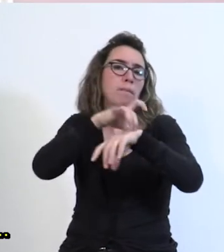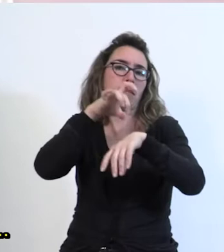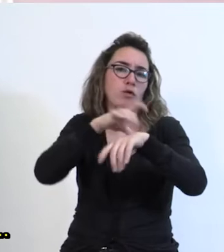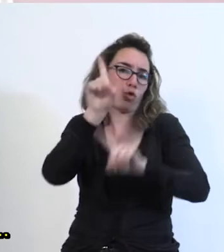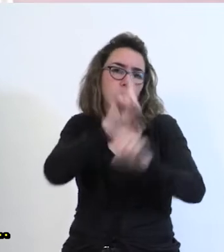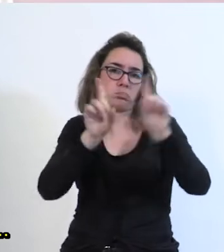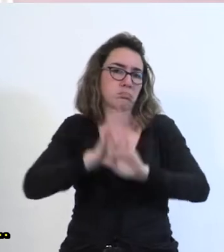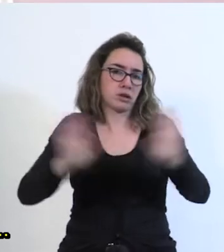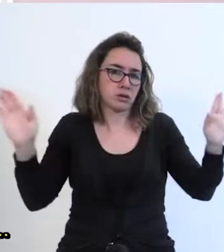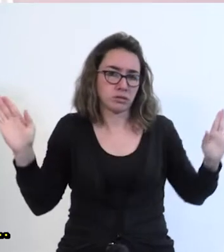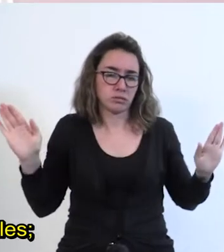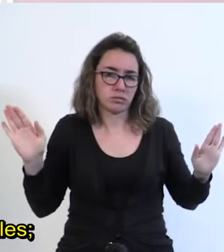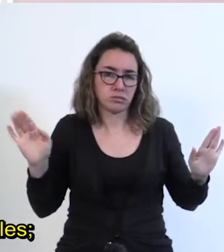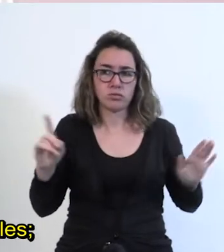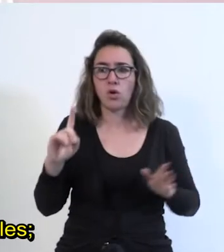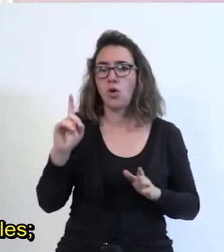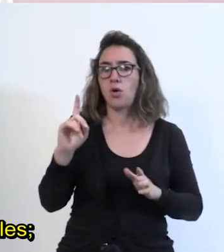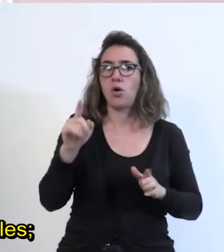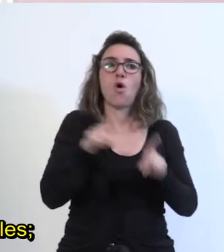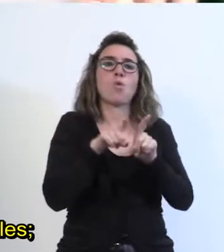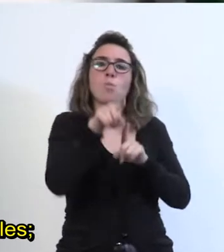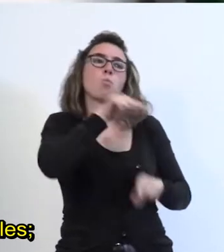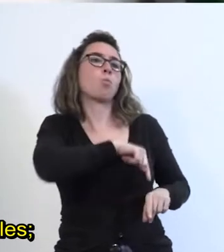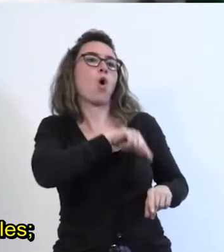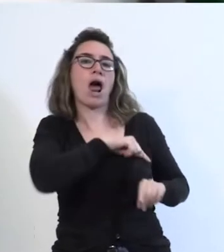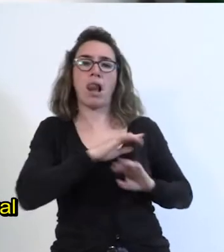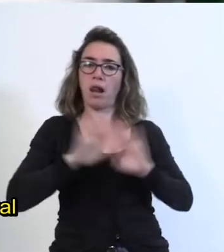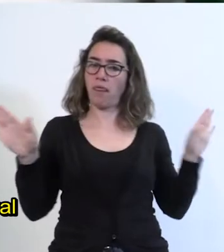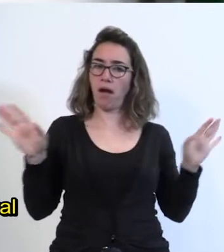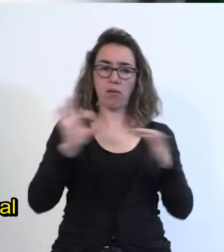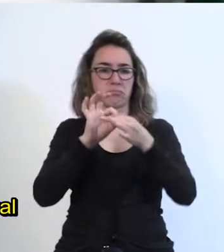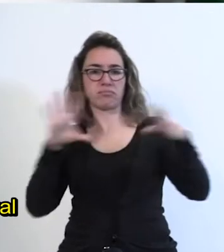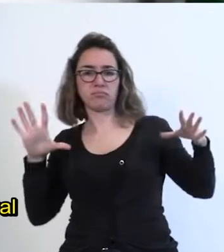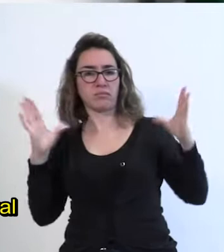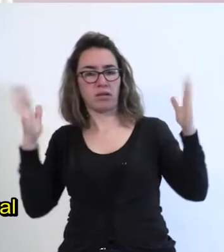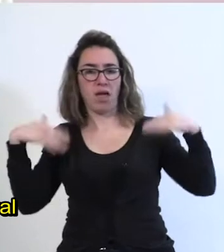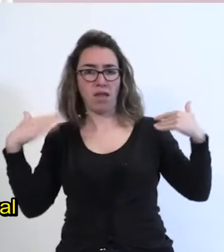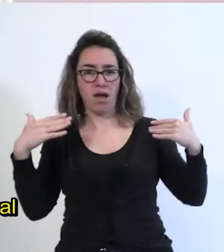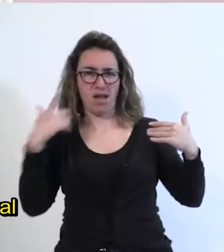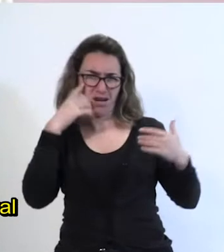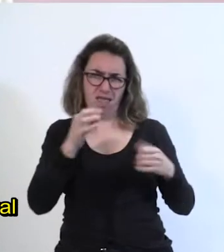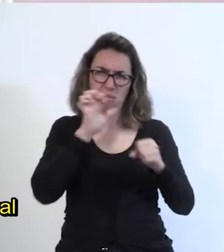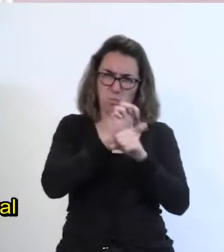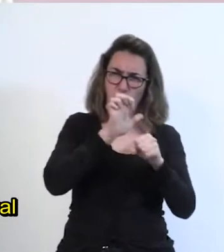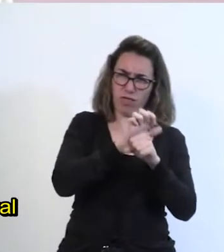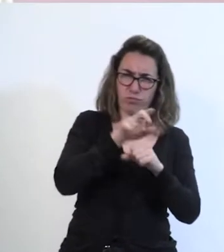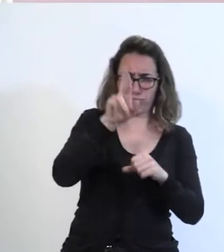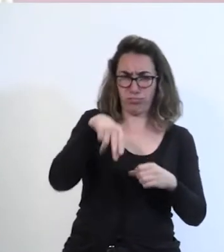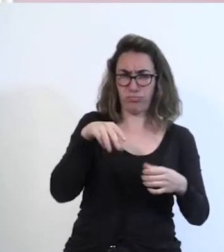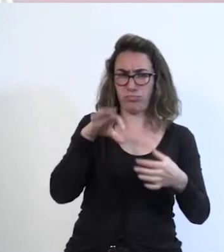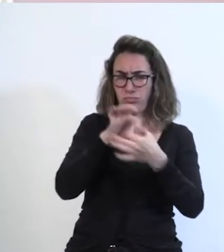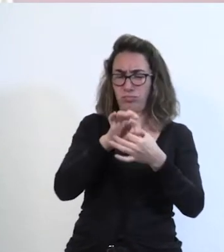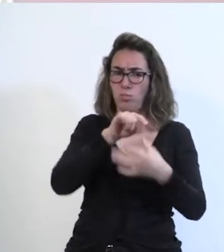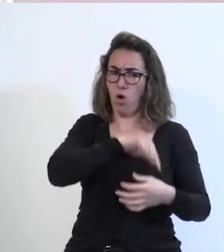las contradicciones. Pero voy a decir, no hay cuestiones morales, es decir, no hay una cuestión moral que denuncie la violación, ¿no?